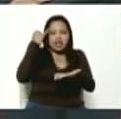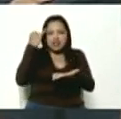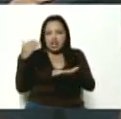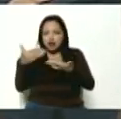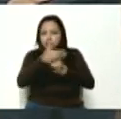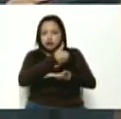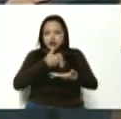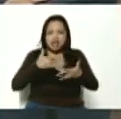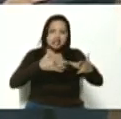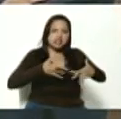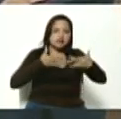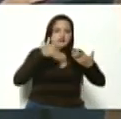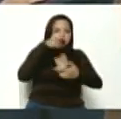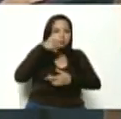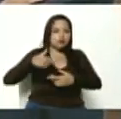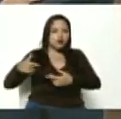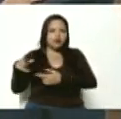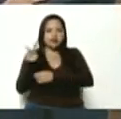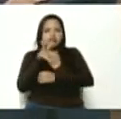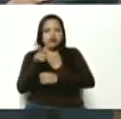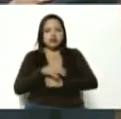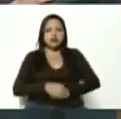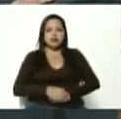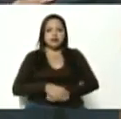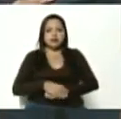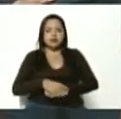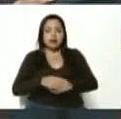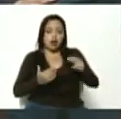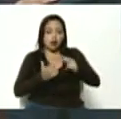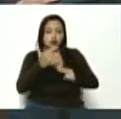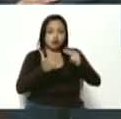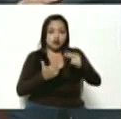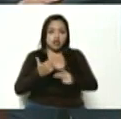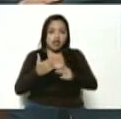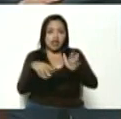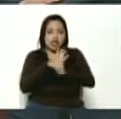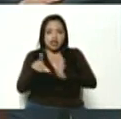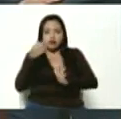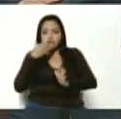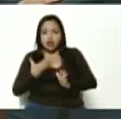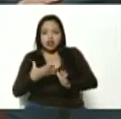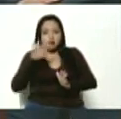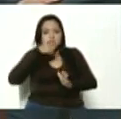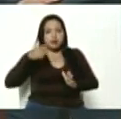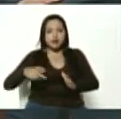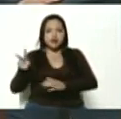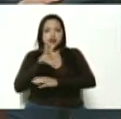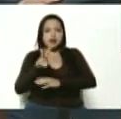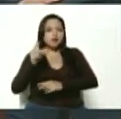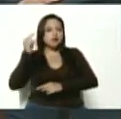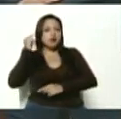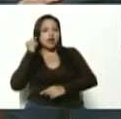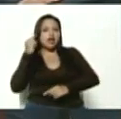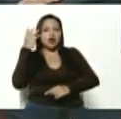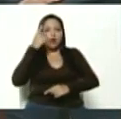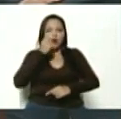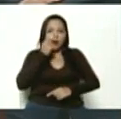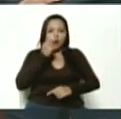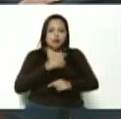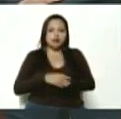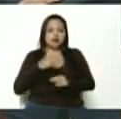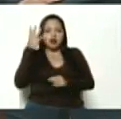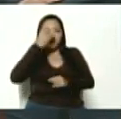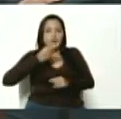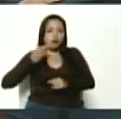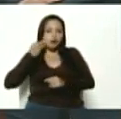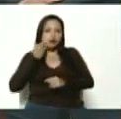del sentimiento del pueblo venezolano para las leyes, leyes buenas para el pueblo venezolano, leyes para nuestras mujeres, para nuestros hombres, para nuestra